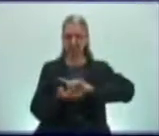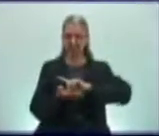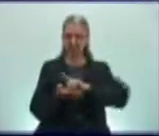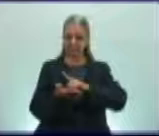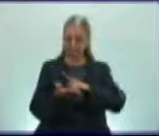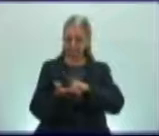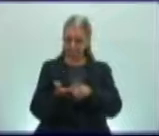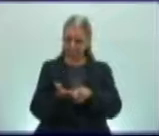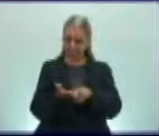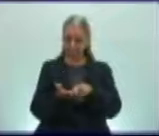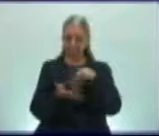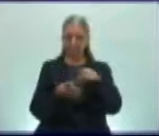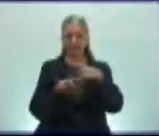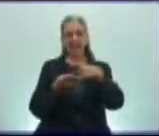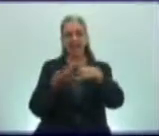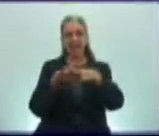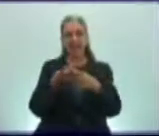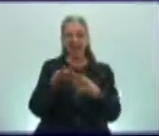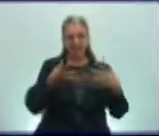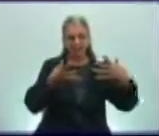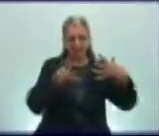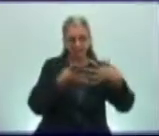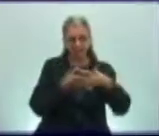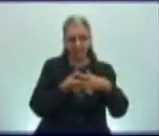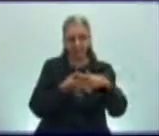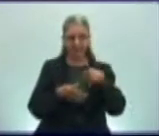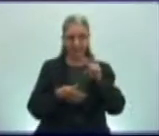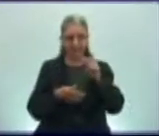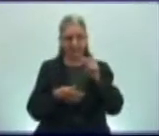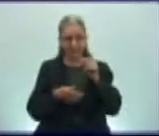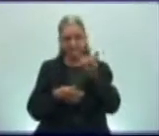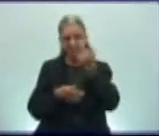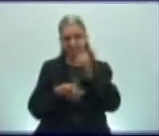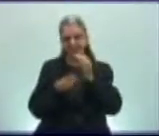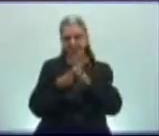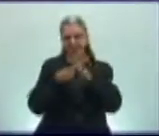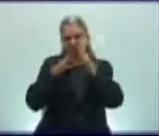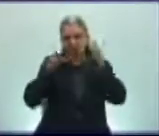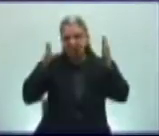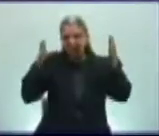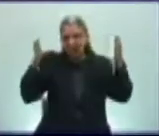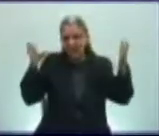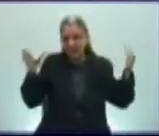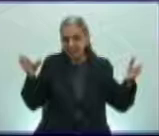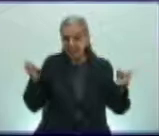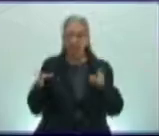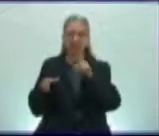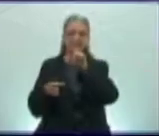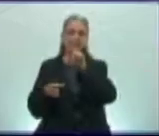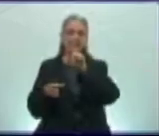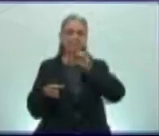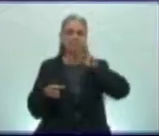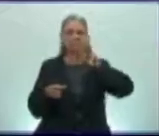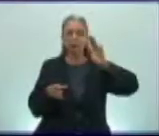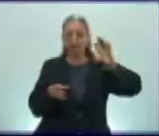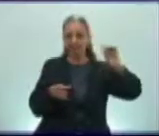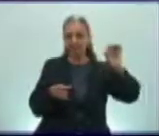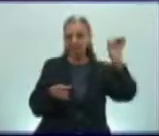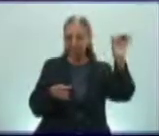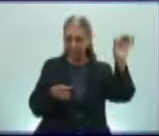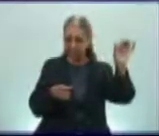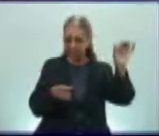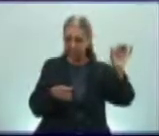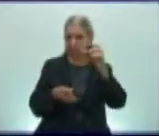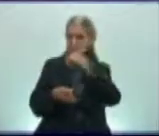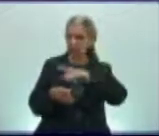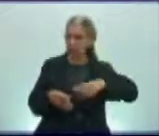ángulo. Y ese ángulo del que le están hablando máximo es 130 grados. Porque si diéramos